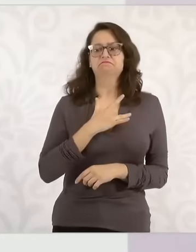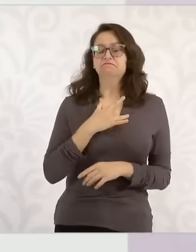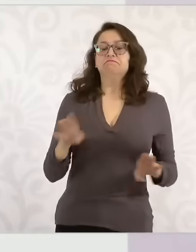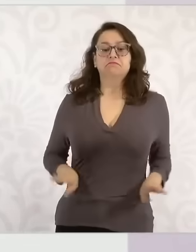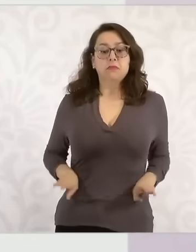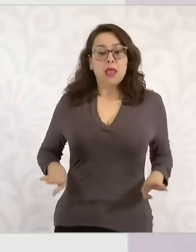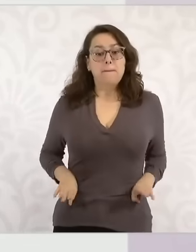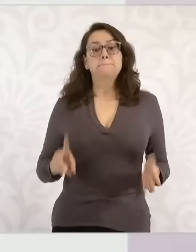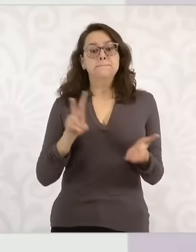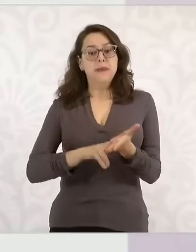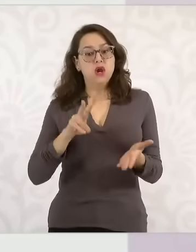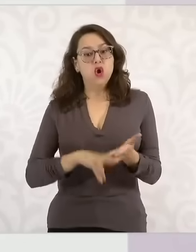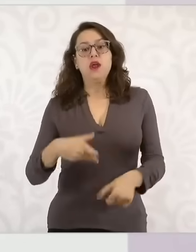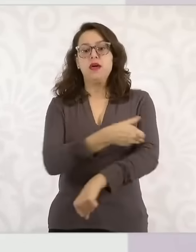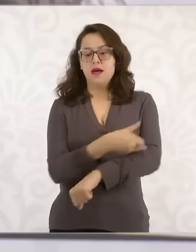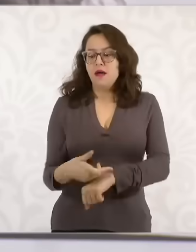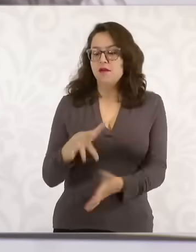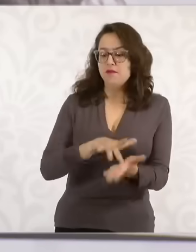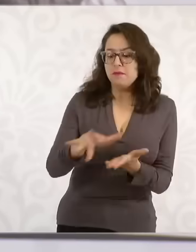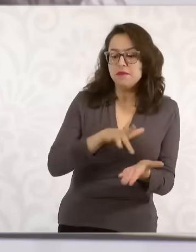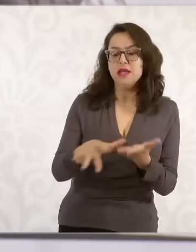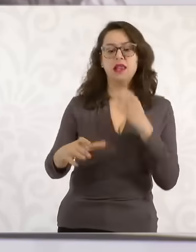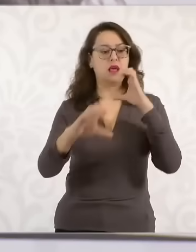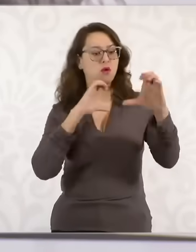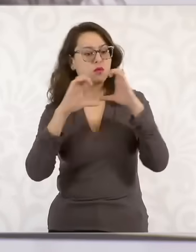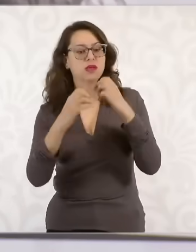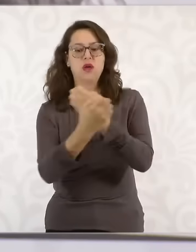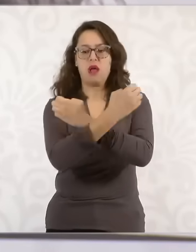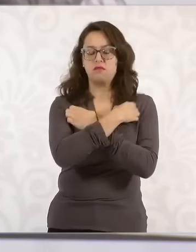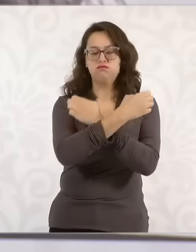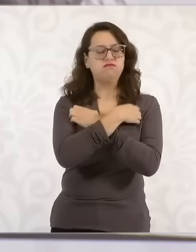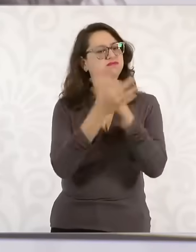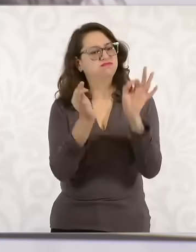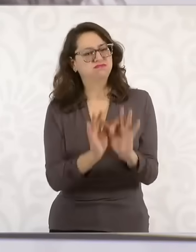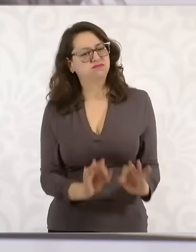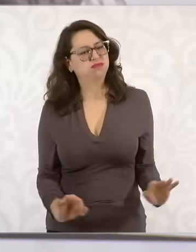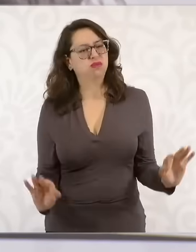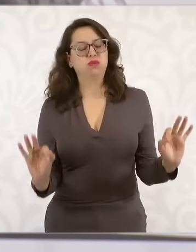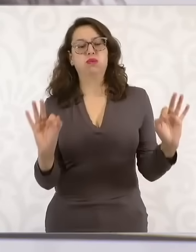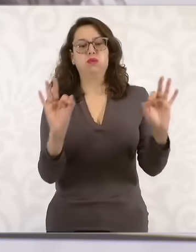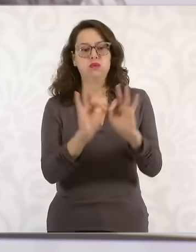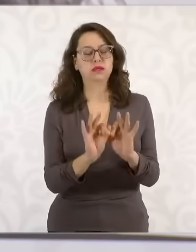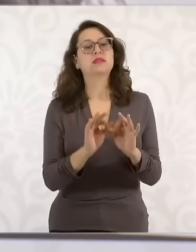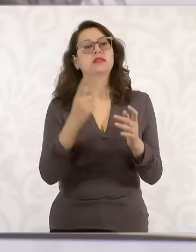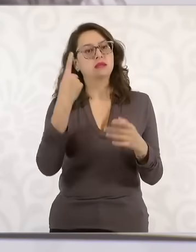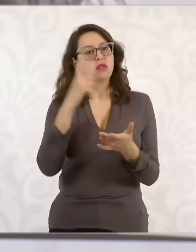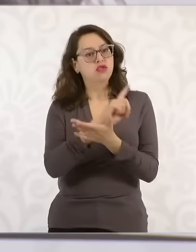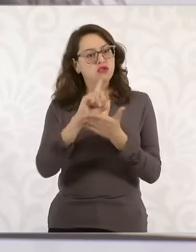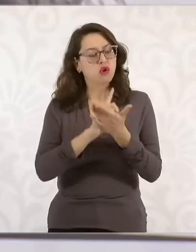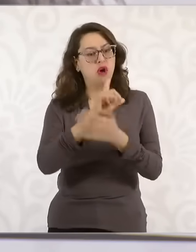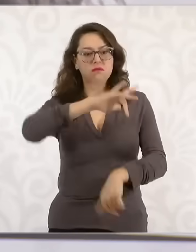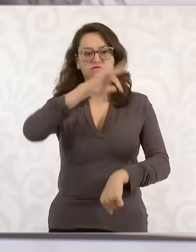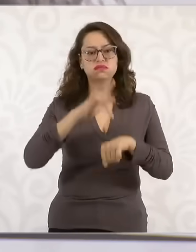la educación y la comunicación masiva son herramientas indispensables para evitar el consumo de